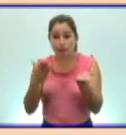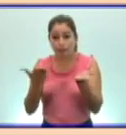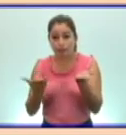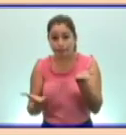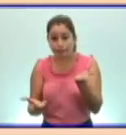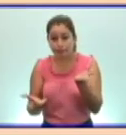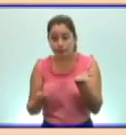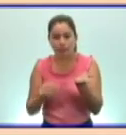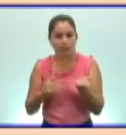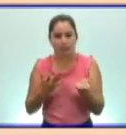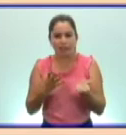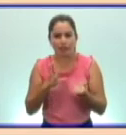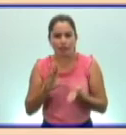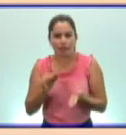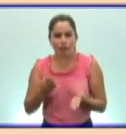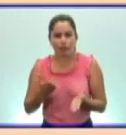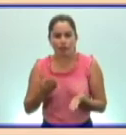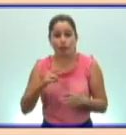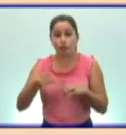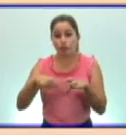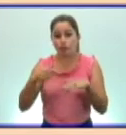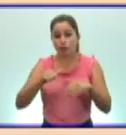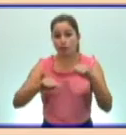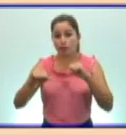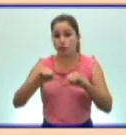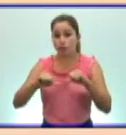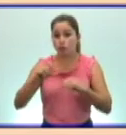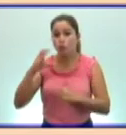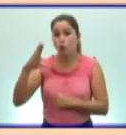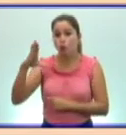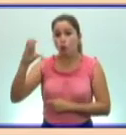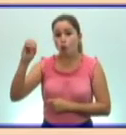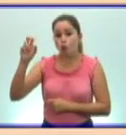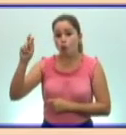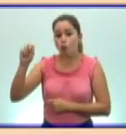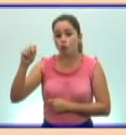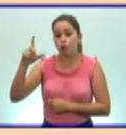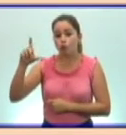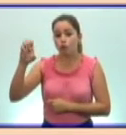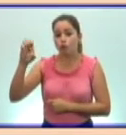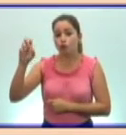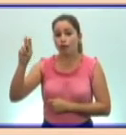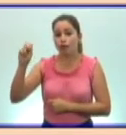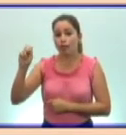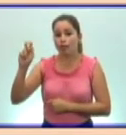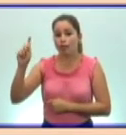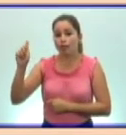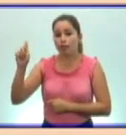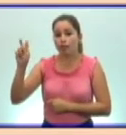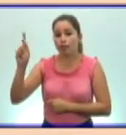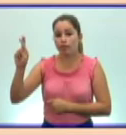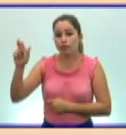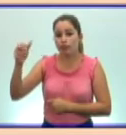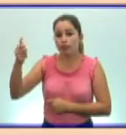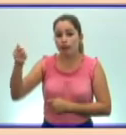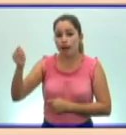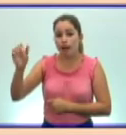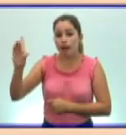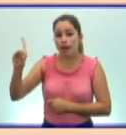pues entonces estamos hablando de una disolución concentrada. Estos aspectos, indiscutiblemente, son aspectos que nosotros valoramos de